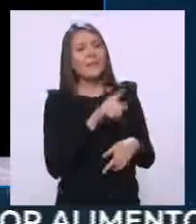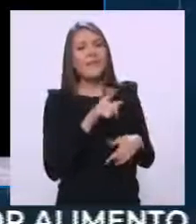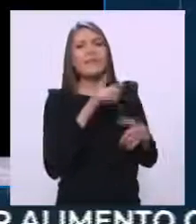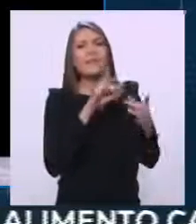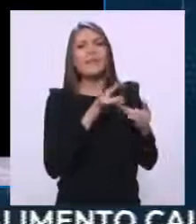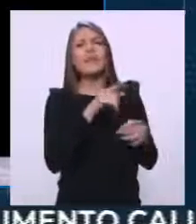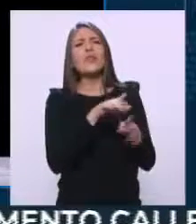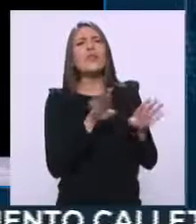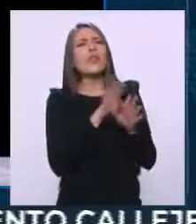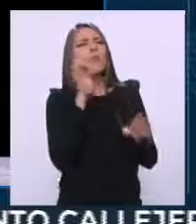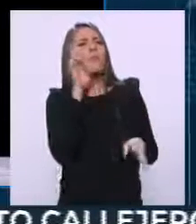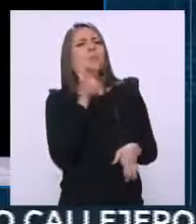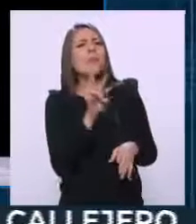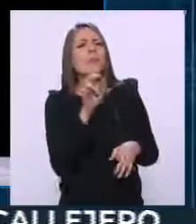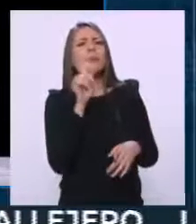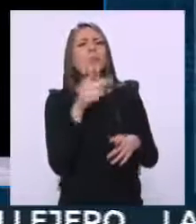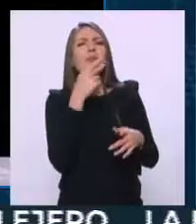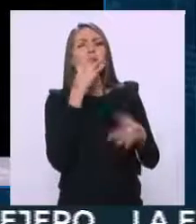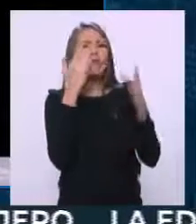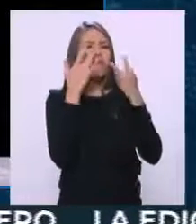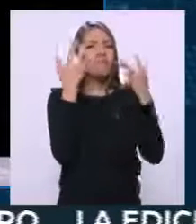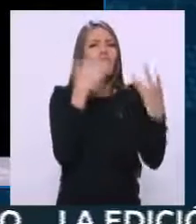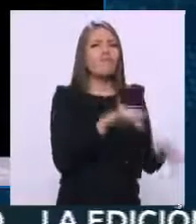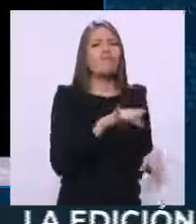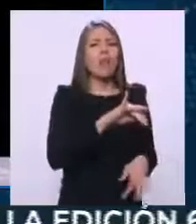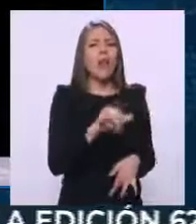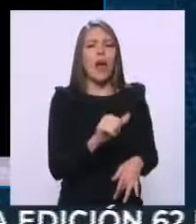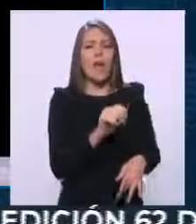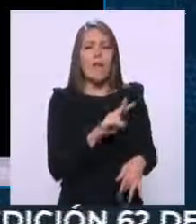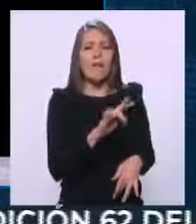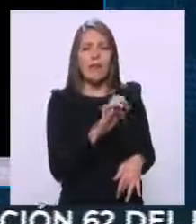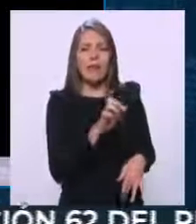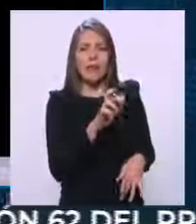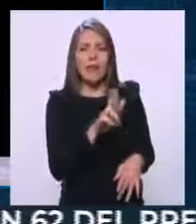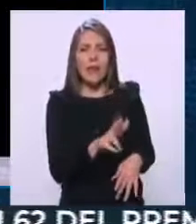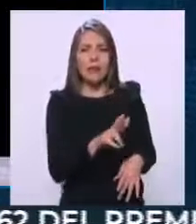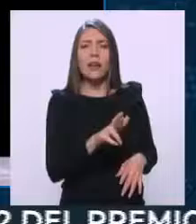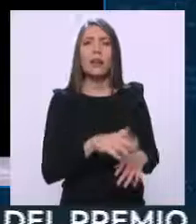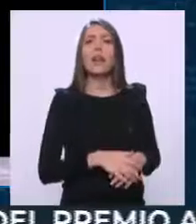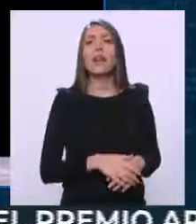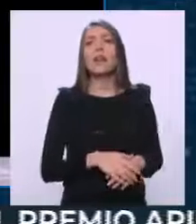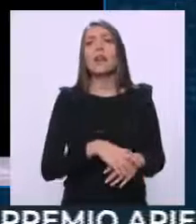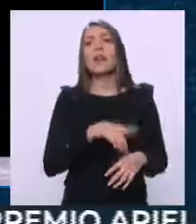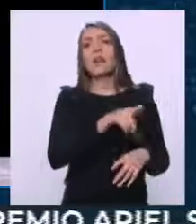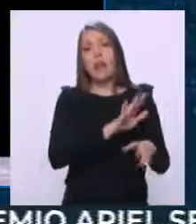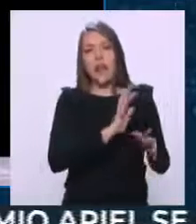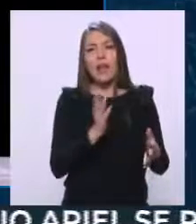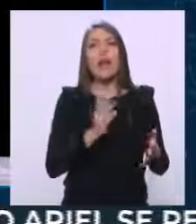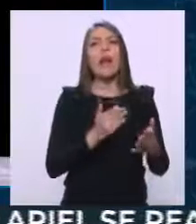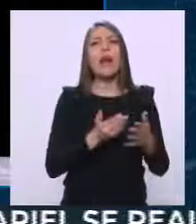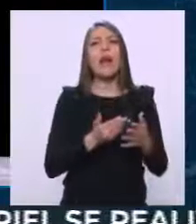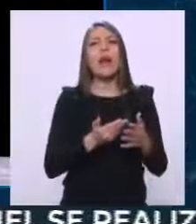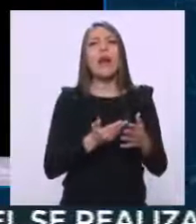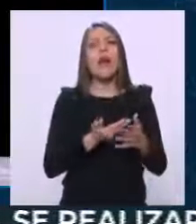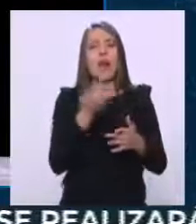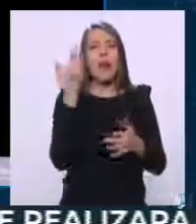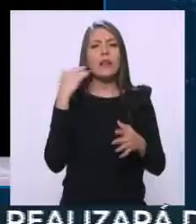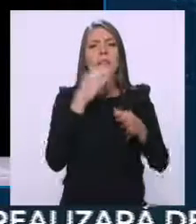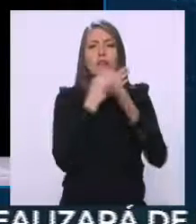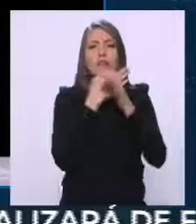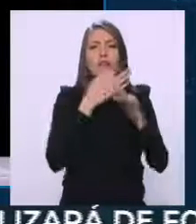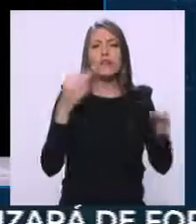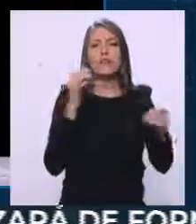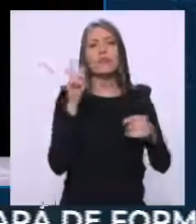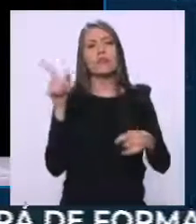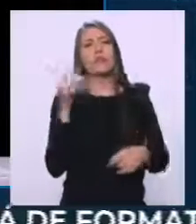salida de Javier Jiménez Espriu? Finalmente ya se había anunciado desde la presidencia que